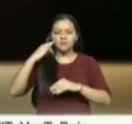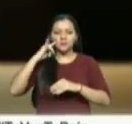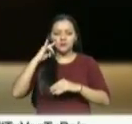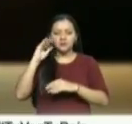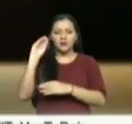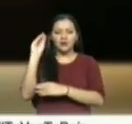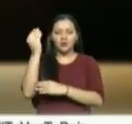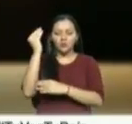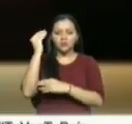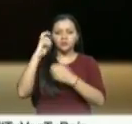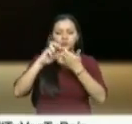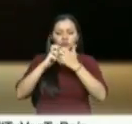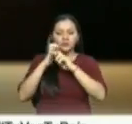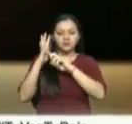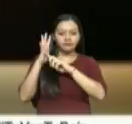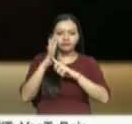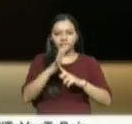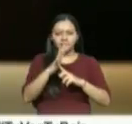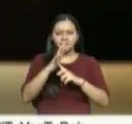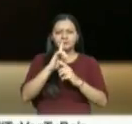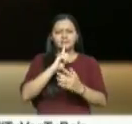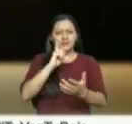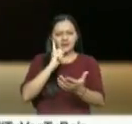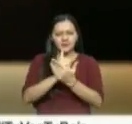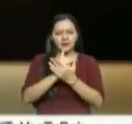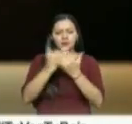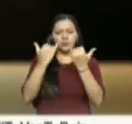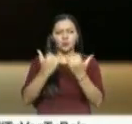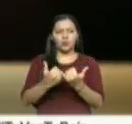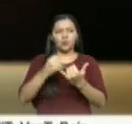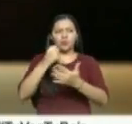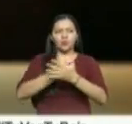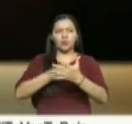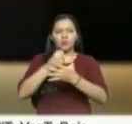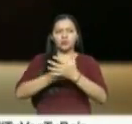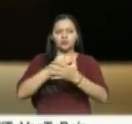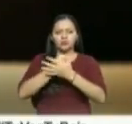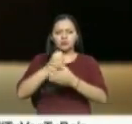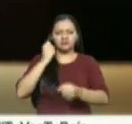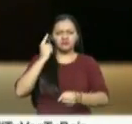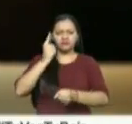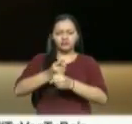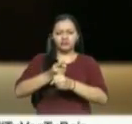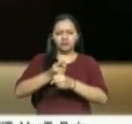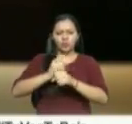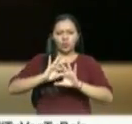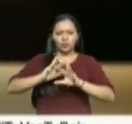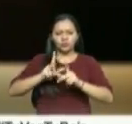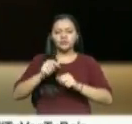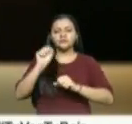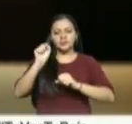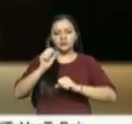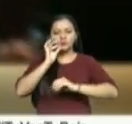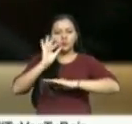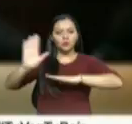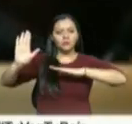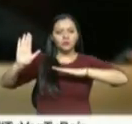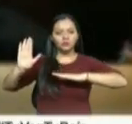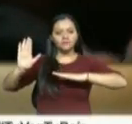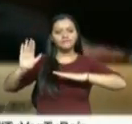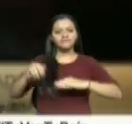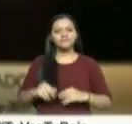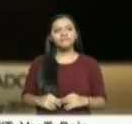de delitos, por la transparencia y por una lucha implacable en contra de los corruptos, sí juro, señora presidenta.